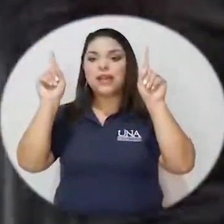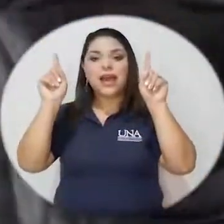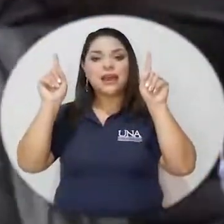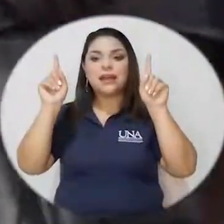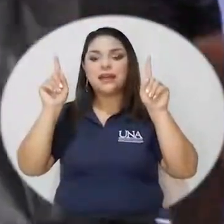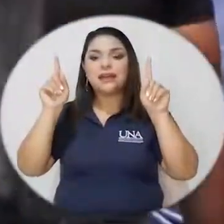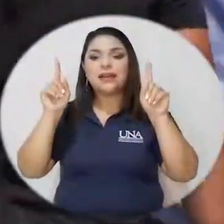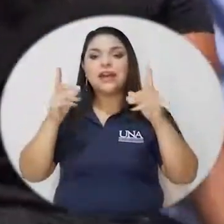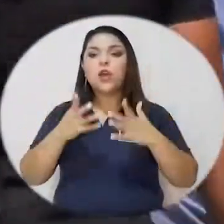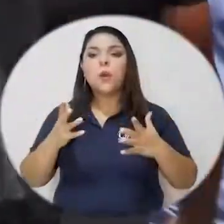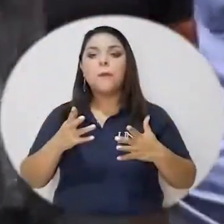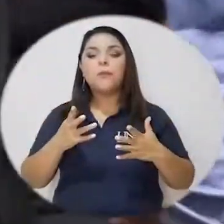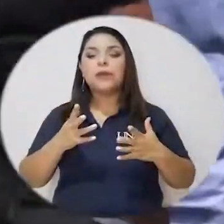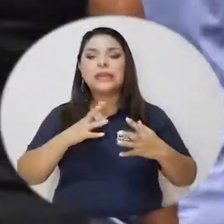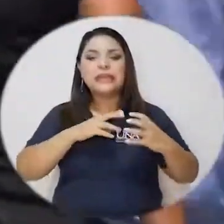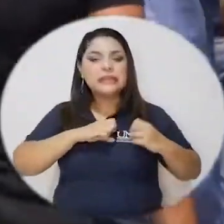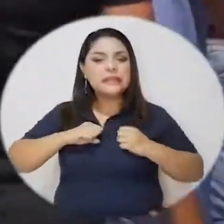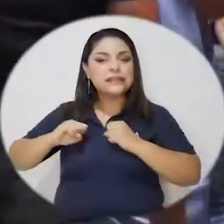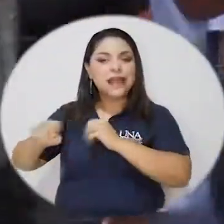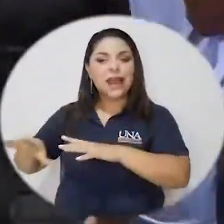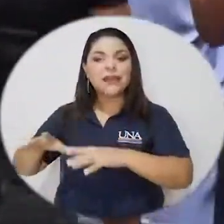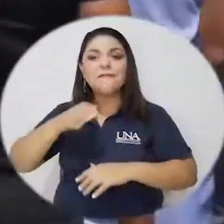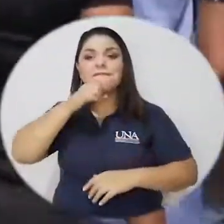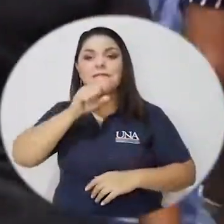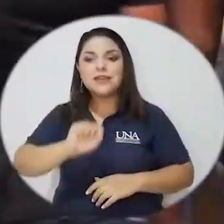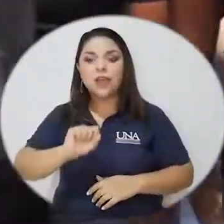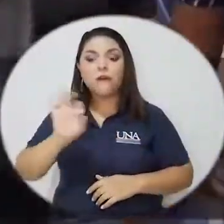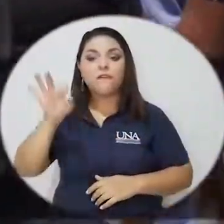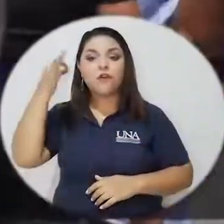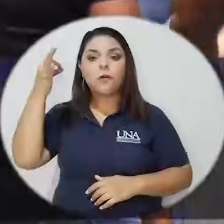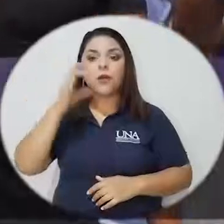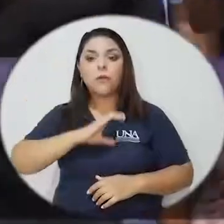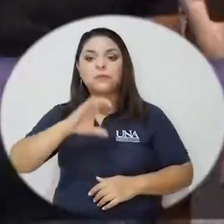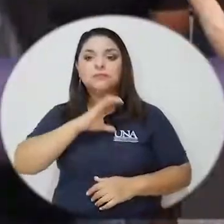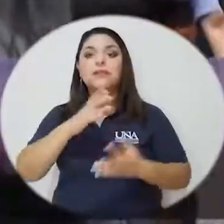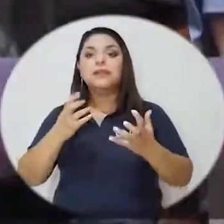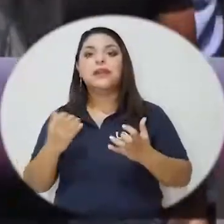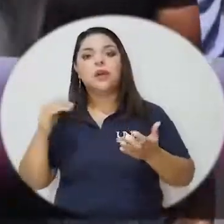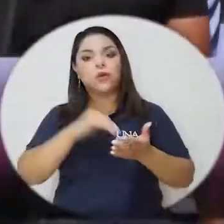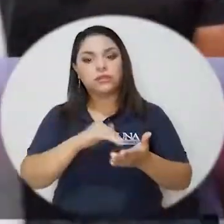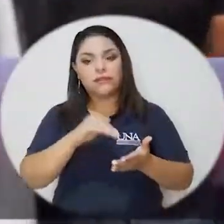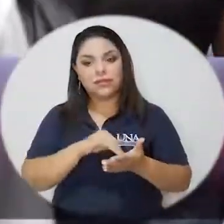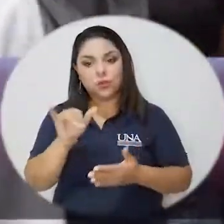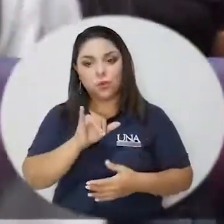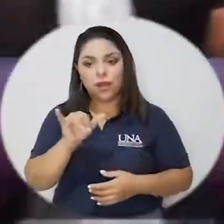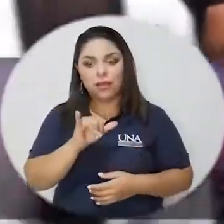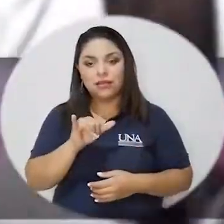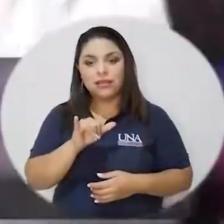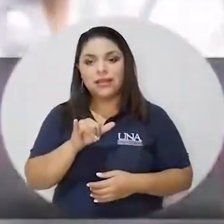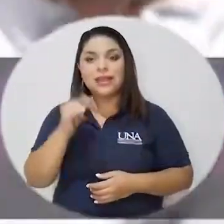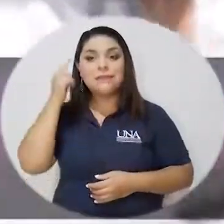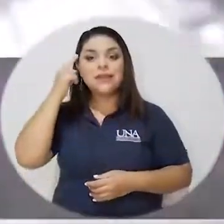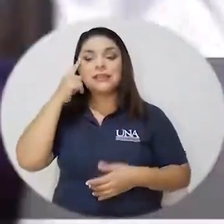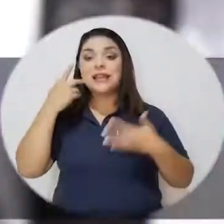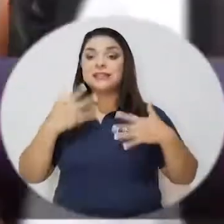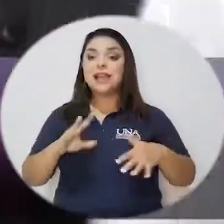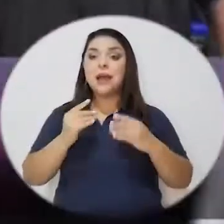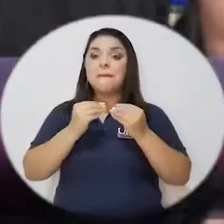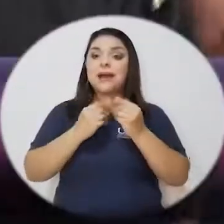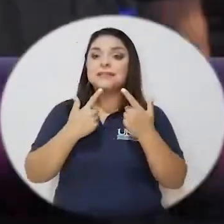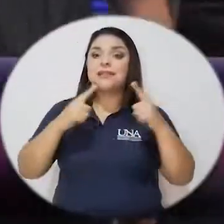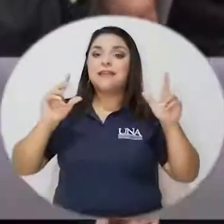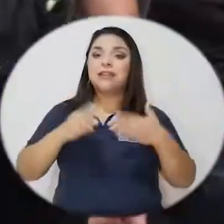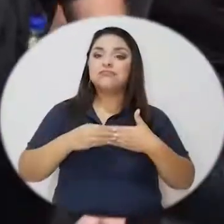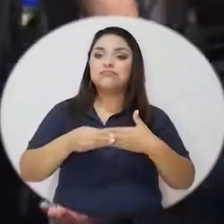logrado desterrar su viejo estilo de comportamiento y quiera volver a lo mismo. Y entonces se sienta que está un poquito